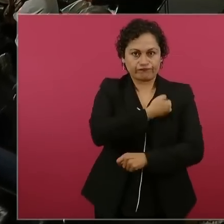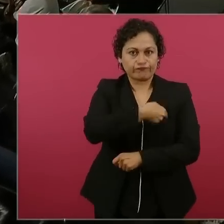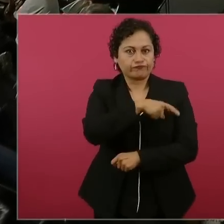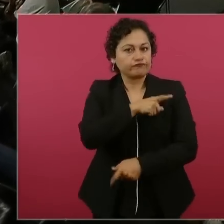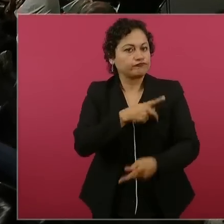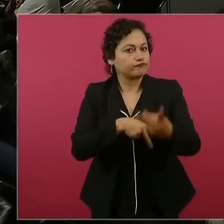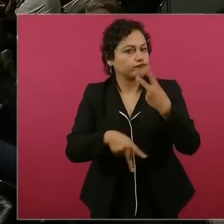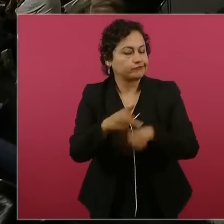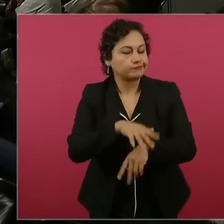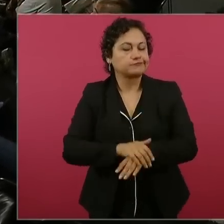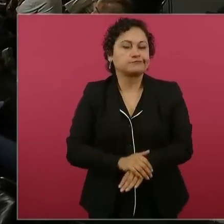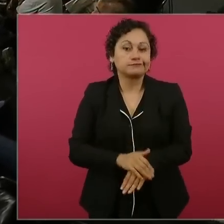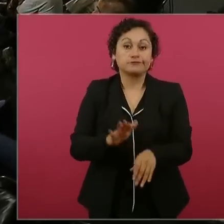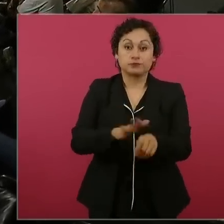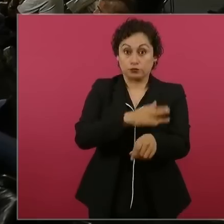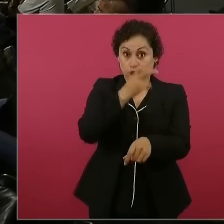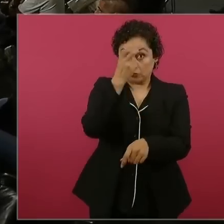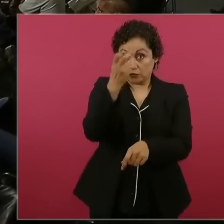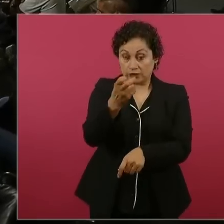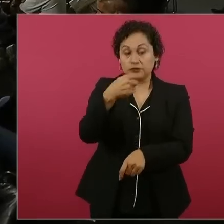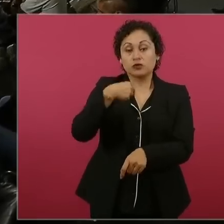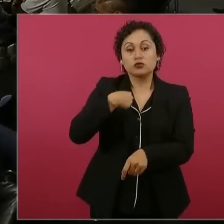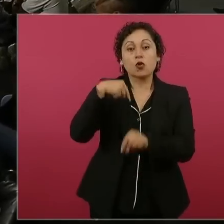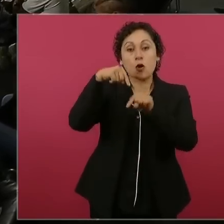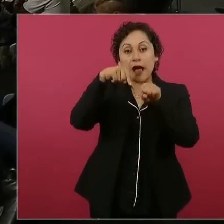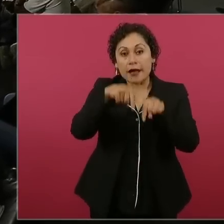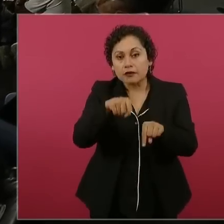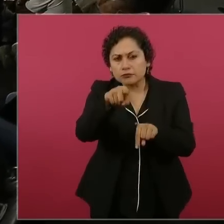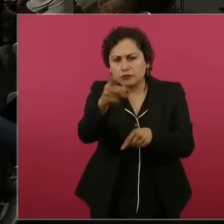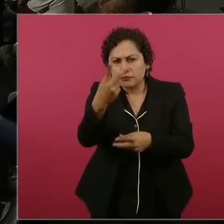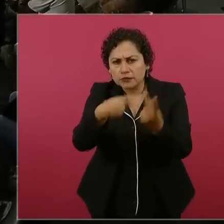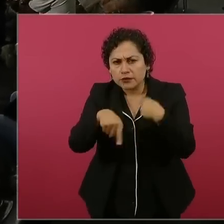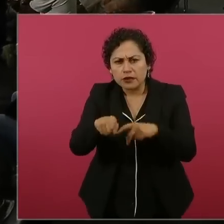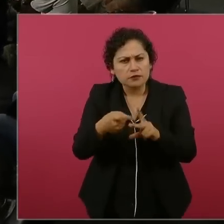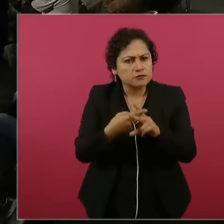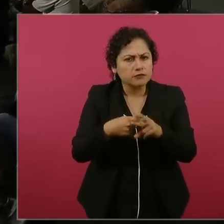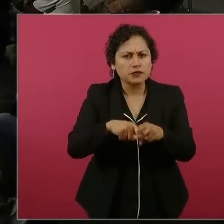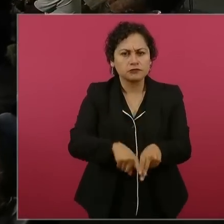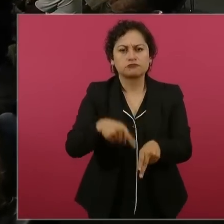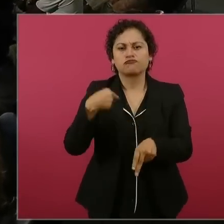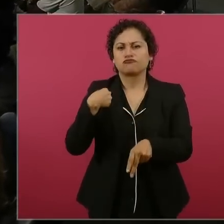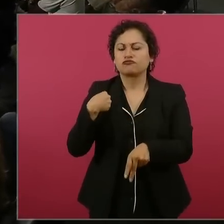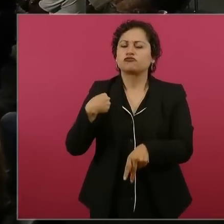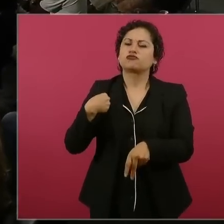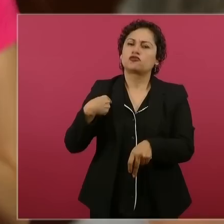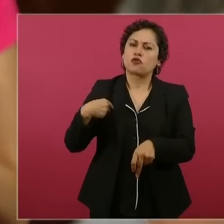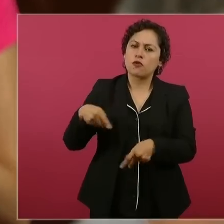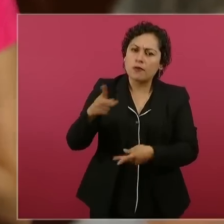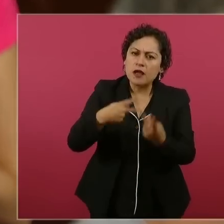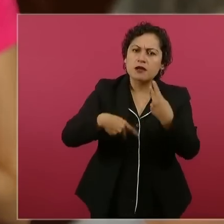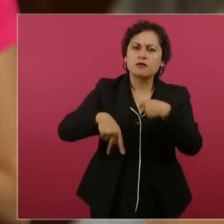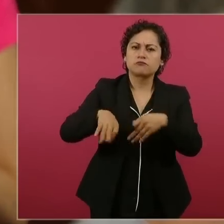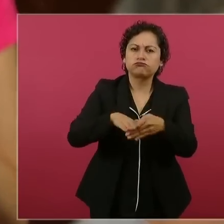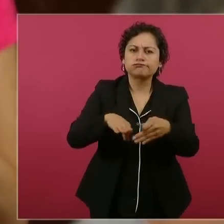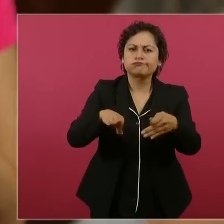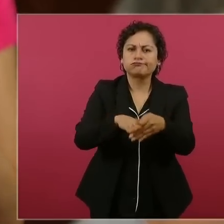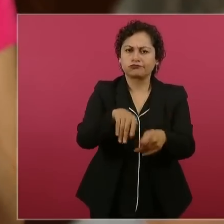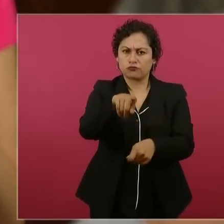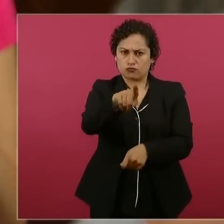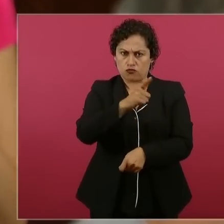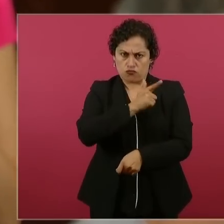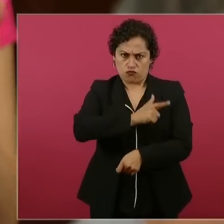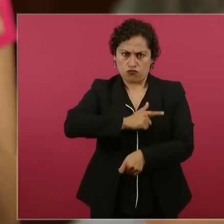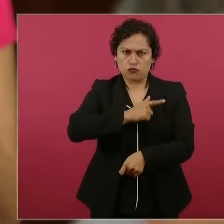señor presidente, desde el inicio de su administración, me ha abocado a hacer del periodismo de ese que a usted le gusta, cercano